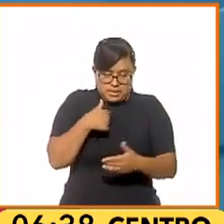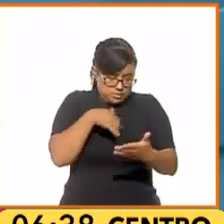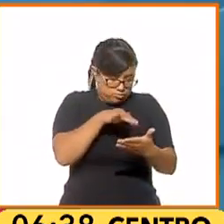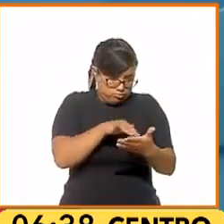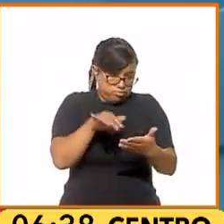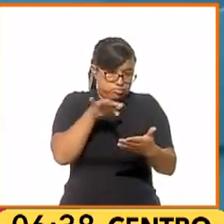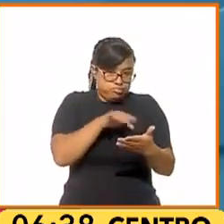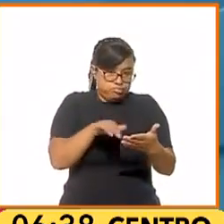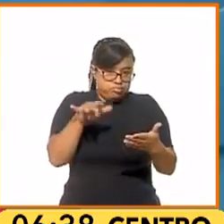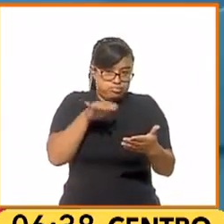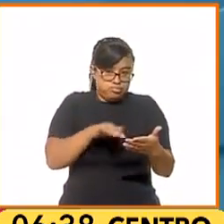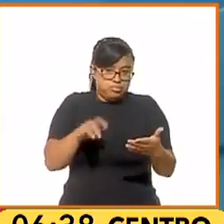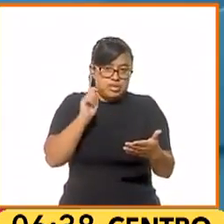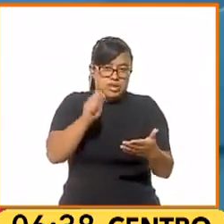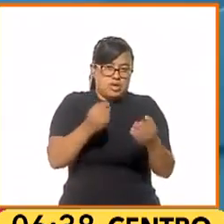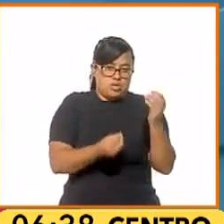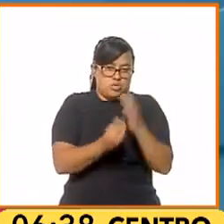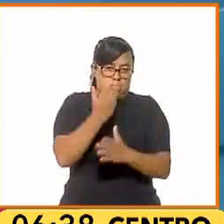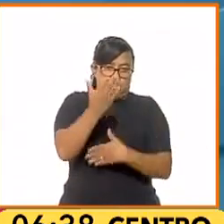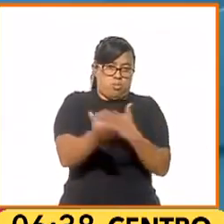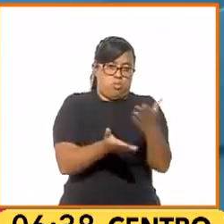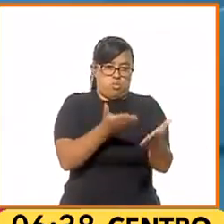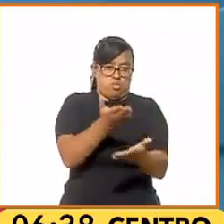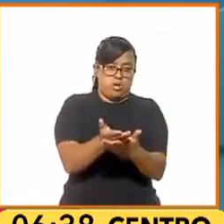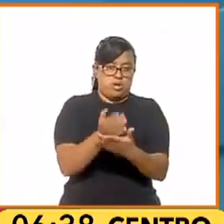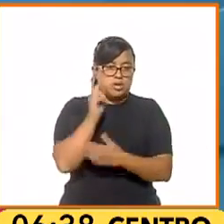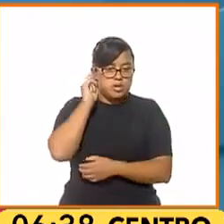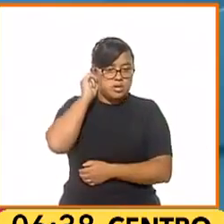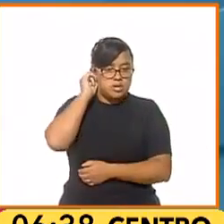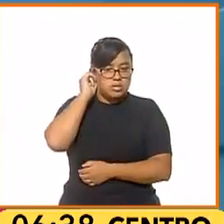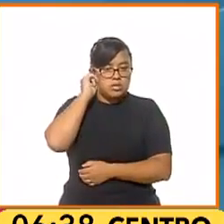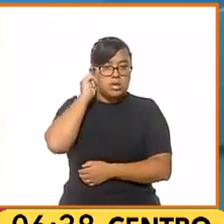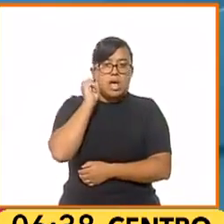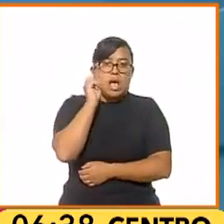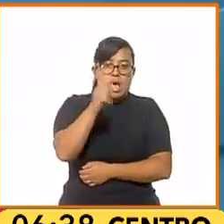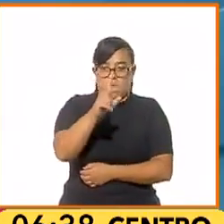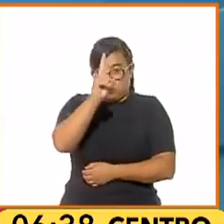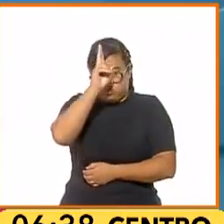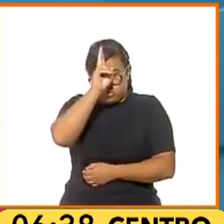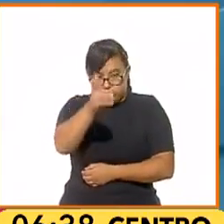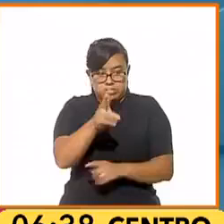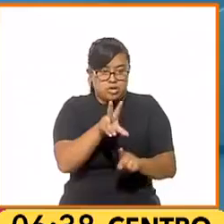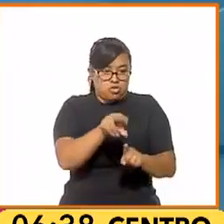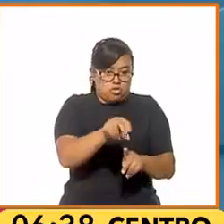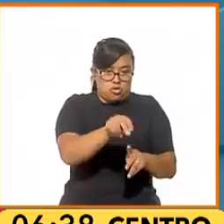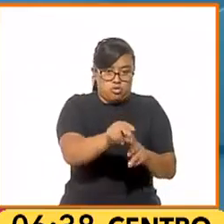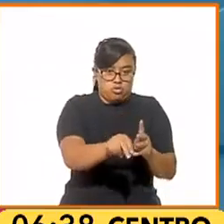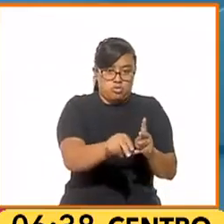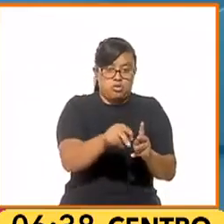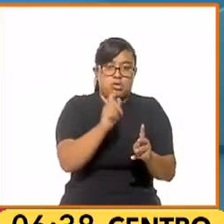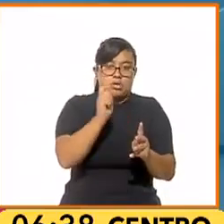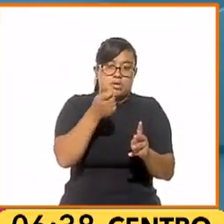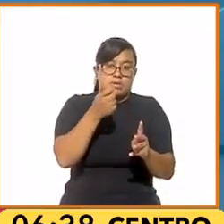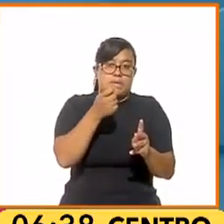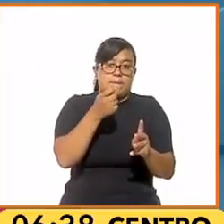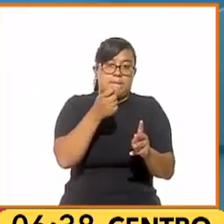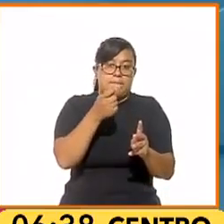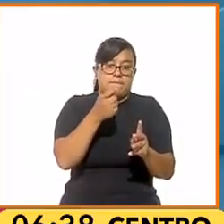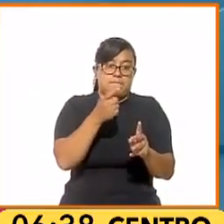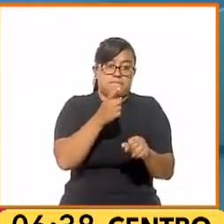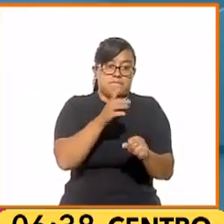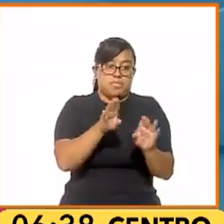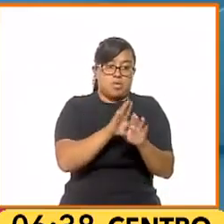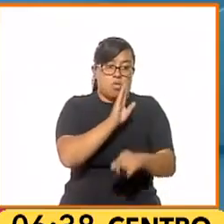lectura de esta iniciativa, no hay ninguna restricción que pueda acusar